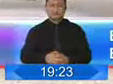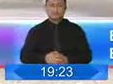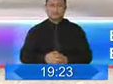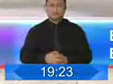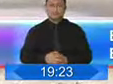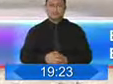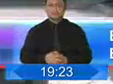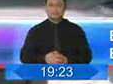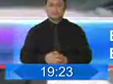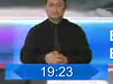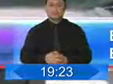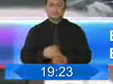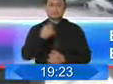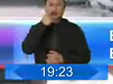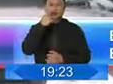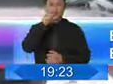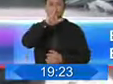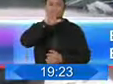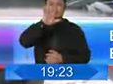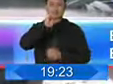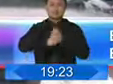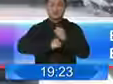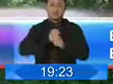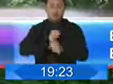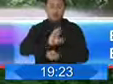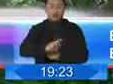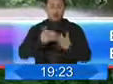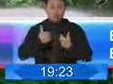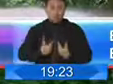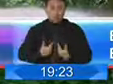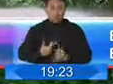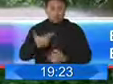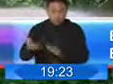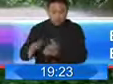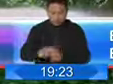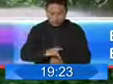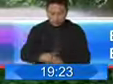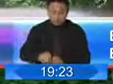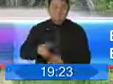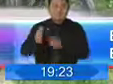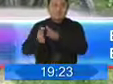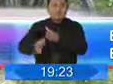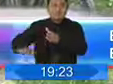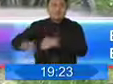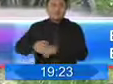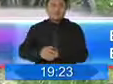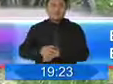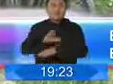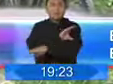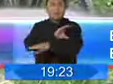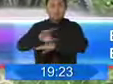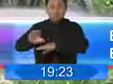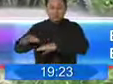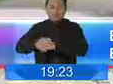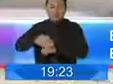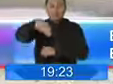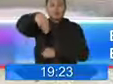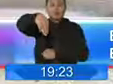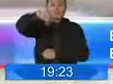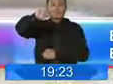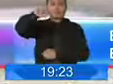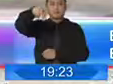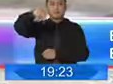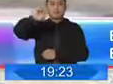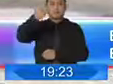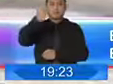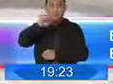El cuerpo sin vida de un hombre de 35 años de edad fue hallado en la zanja de una hacienda ubicada en el sitio Las Minas, en la vía El Guabo,